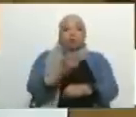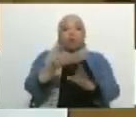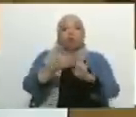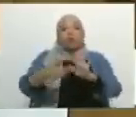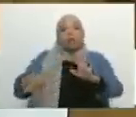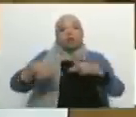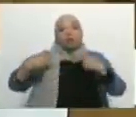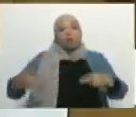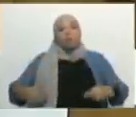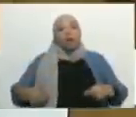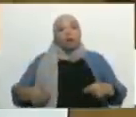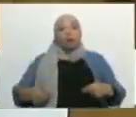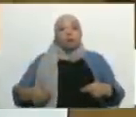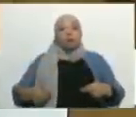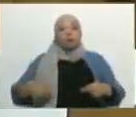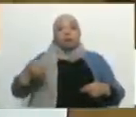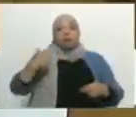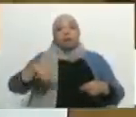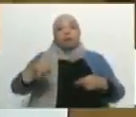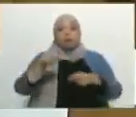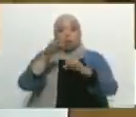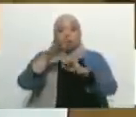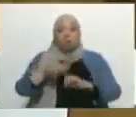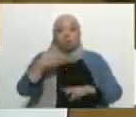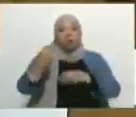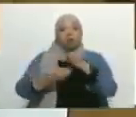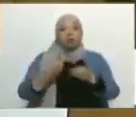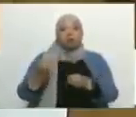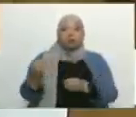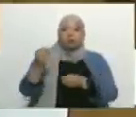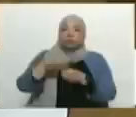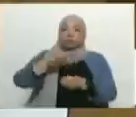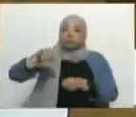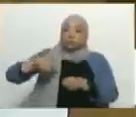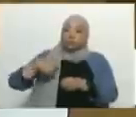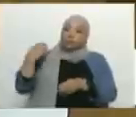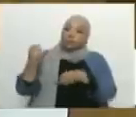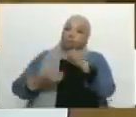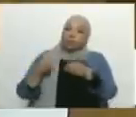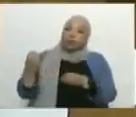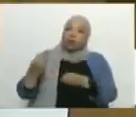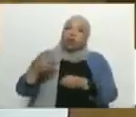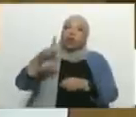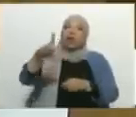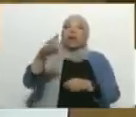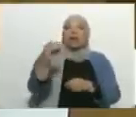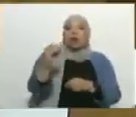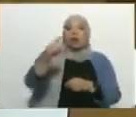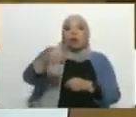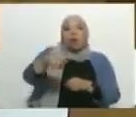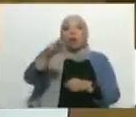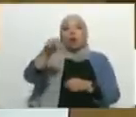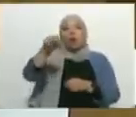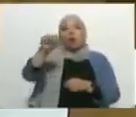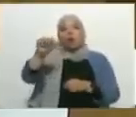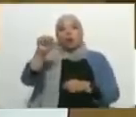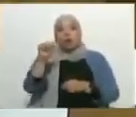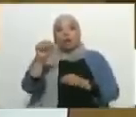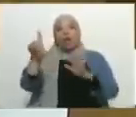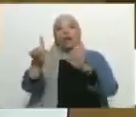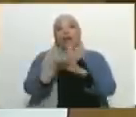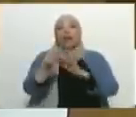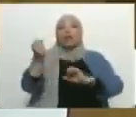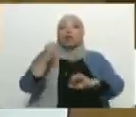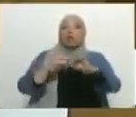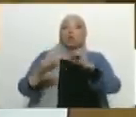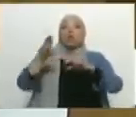derechos humanos, pero yo voy a detenerme y voy a centrarme en lo que es la LOGNA, donde este ciudadano alcalde